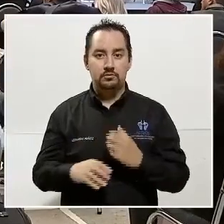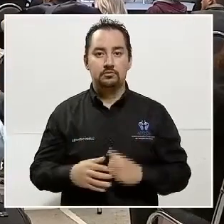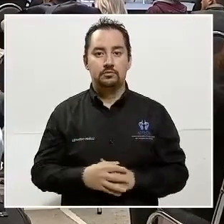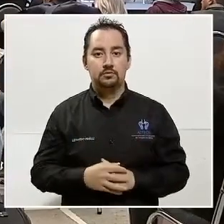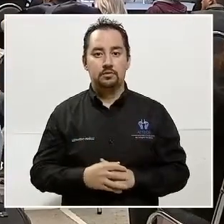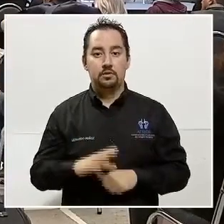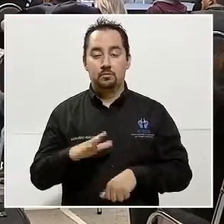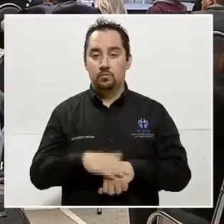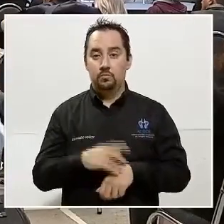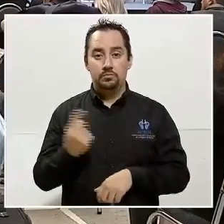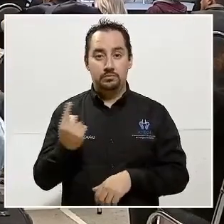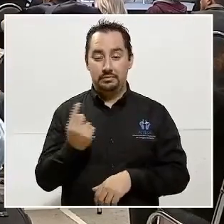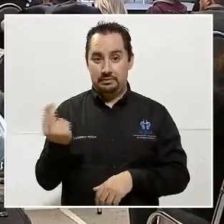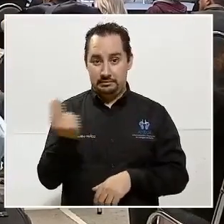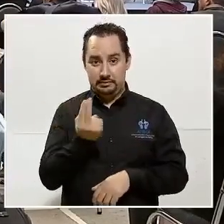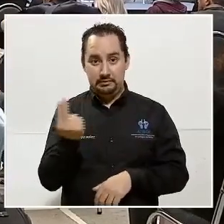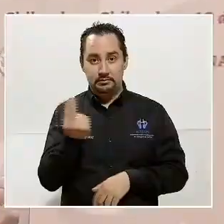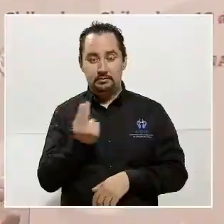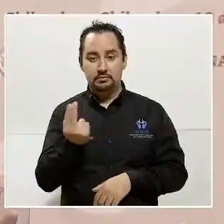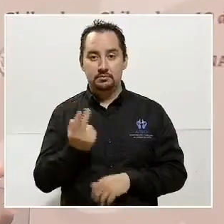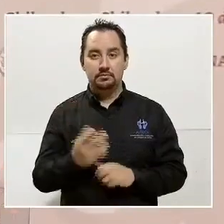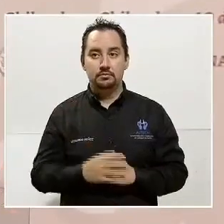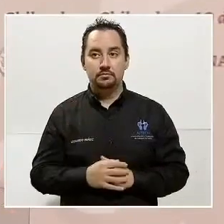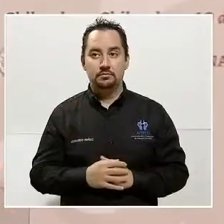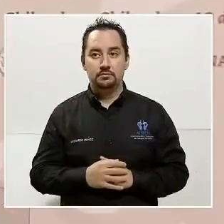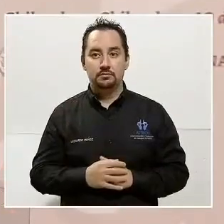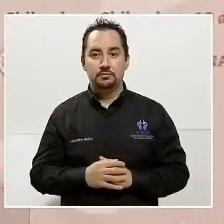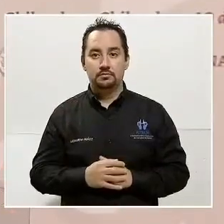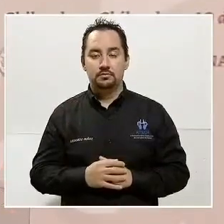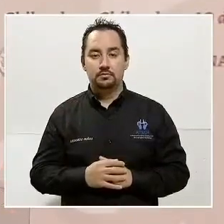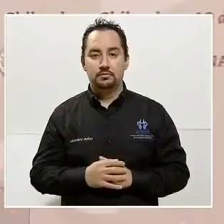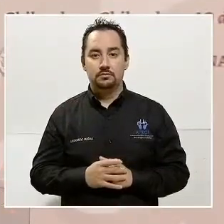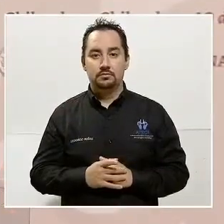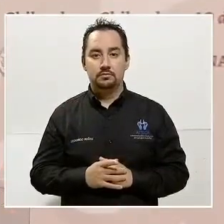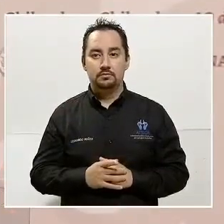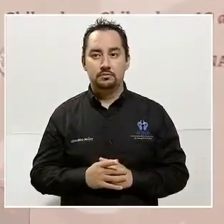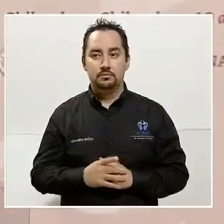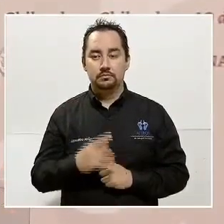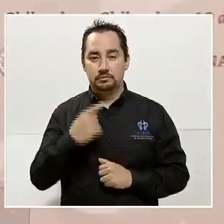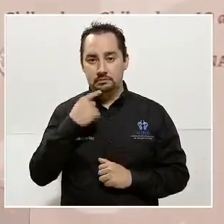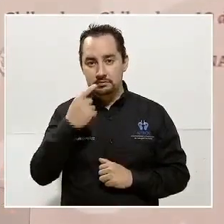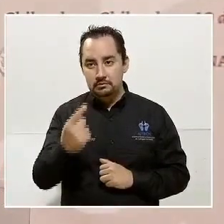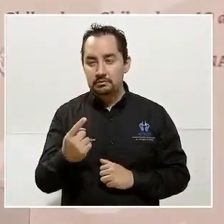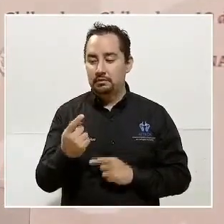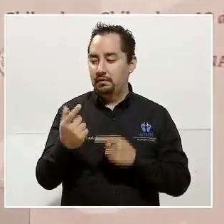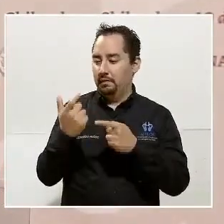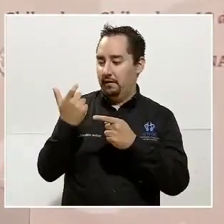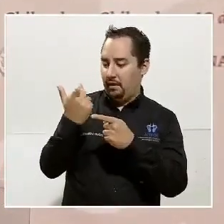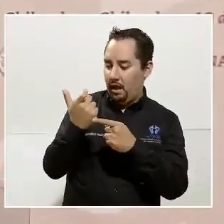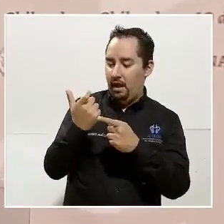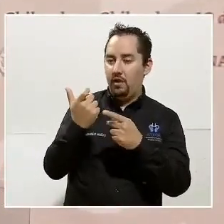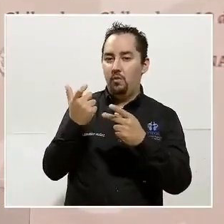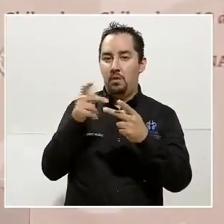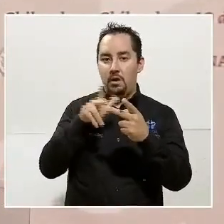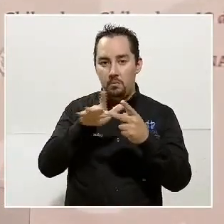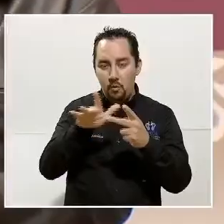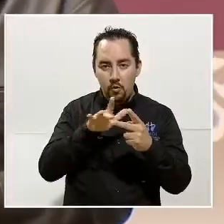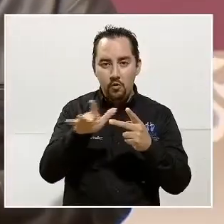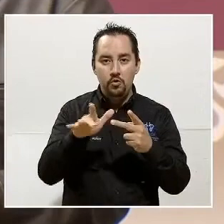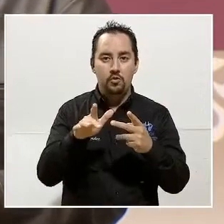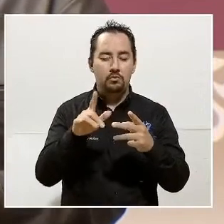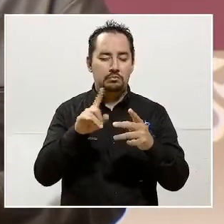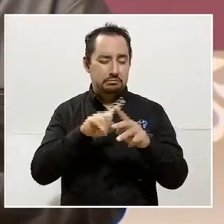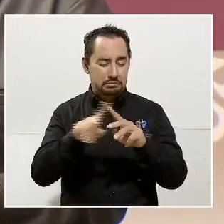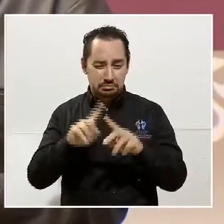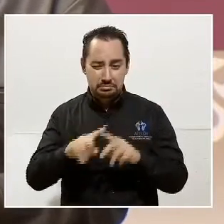porque se requiere, como aquí se ha dicho, de recursos, de apoyos. No